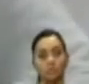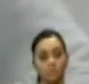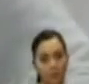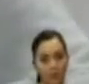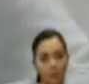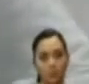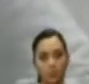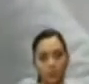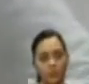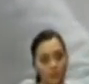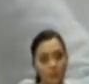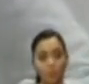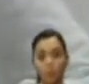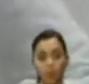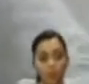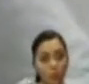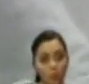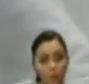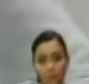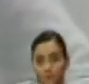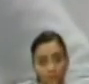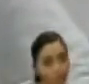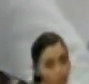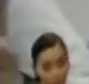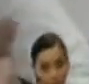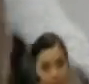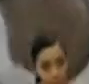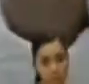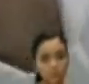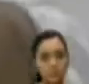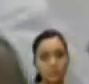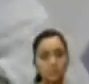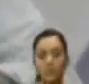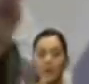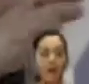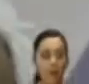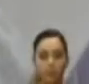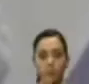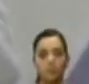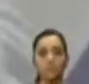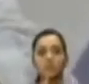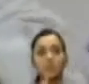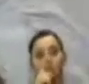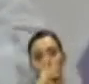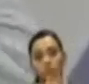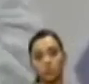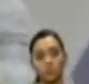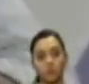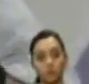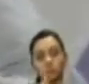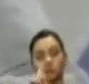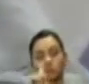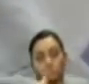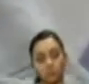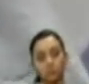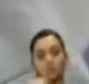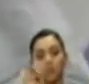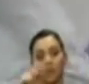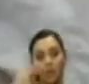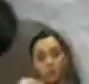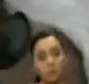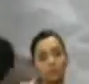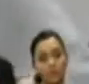Pero cuando no hay esa dolarización informal, en mi ejemplo, en el caso de Estados Unidos, se debilitó el dólar con respecto al euro, los consumidores, las